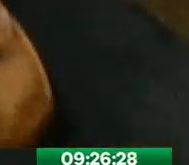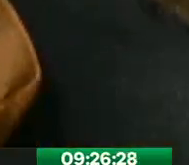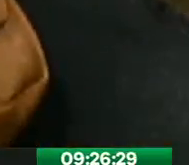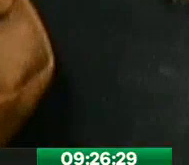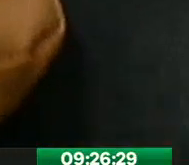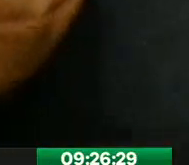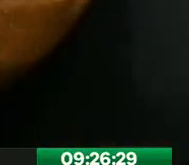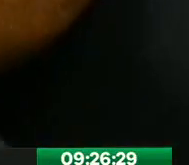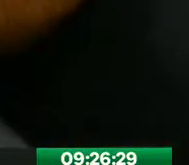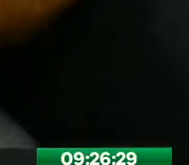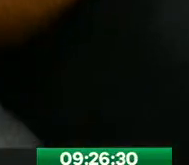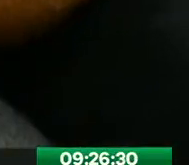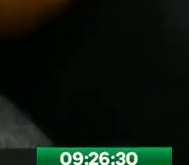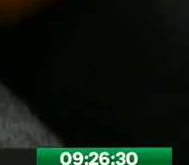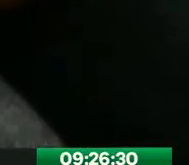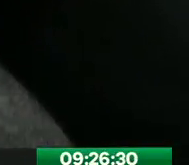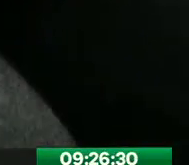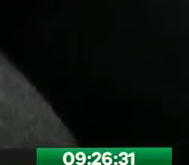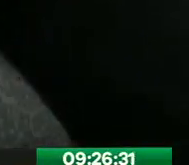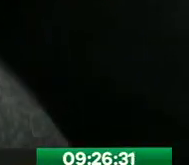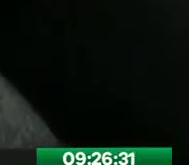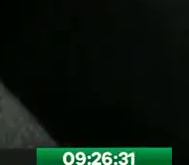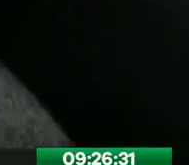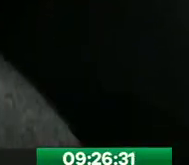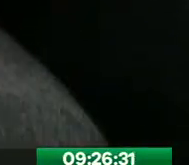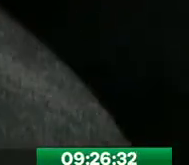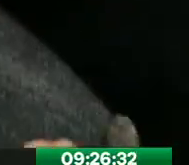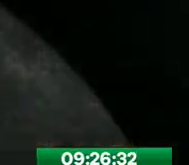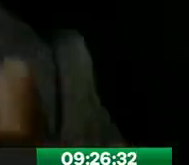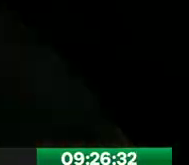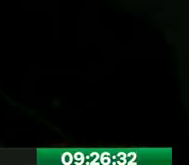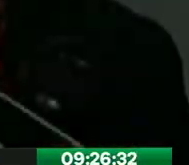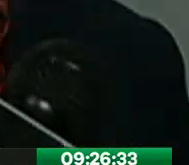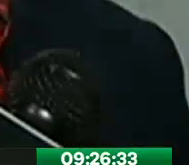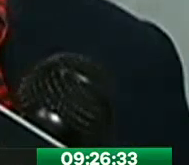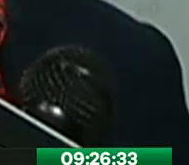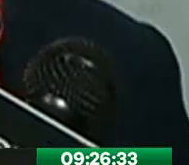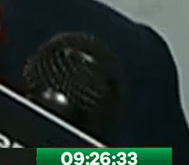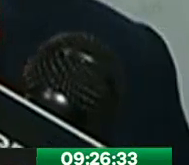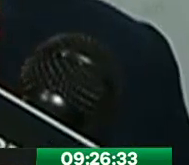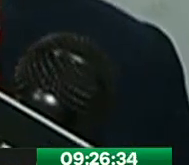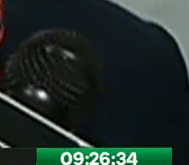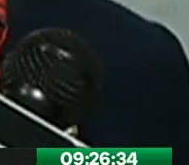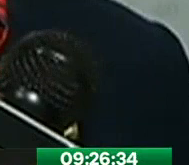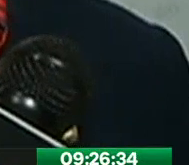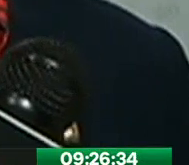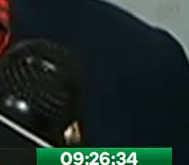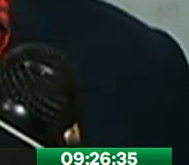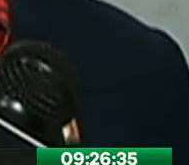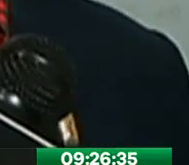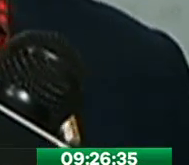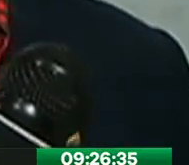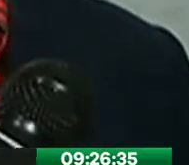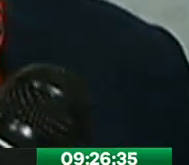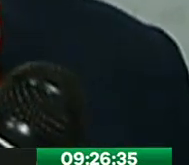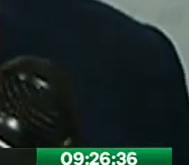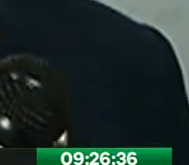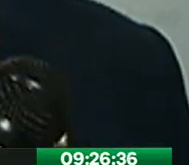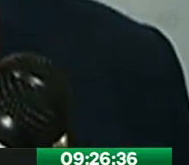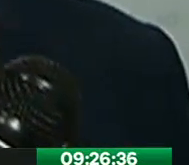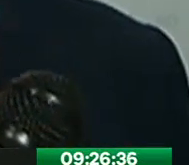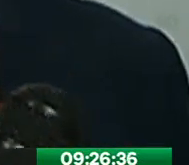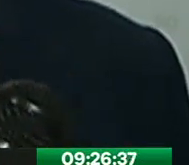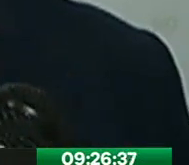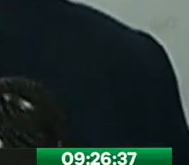en el puerto principal para denunciar el acontecimiento. Sería el delito de robo calificado, el cual